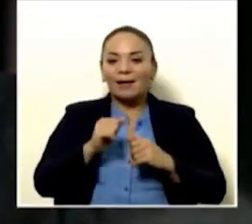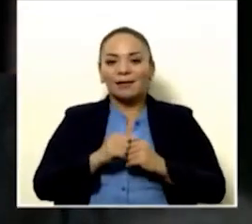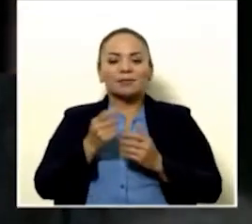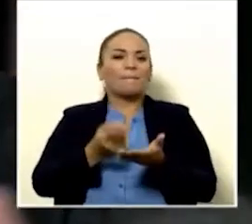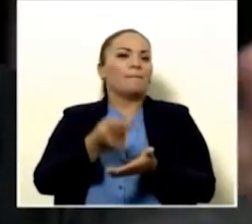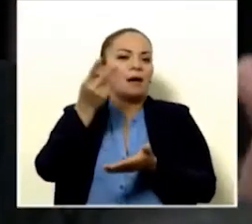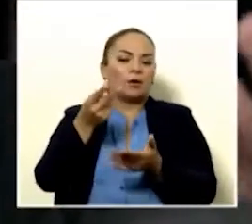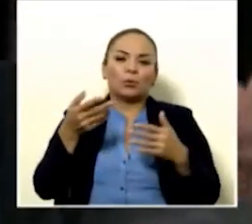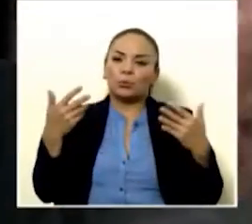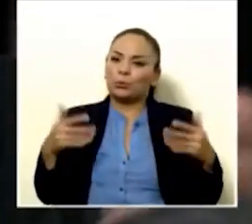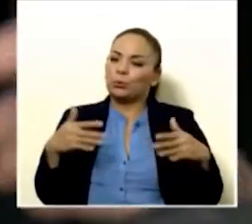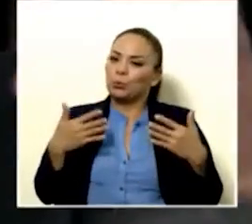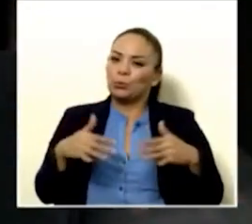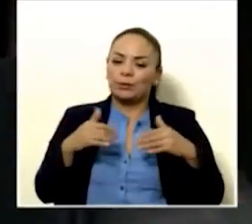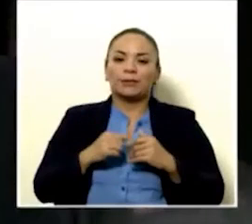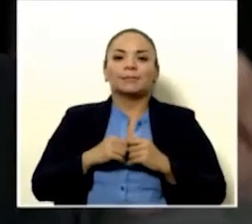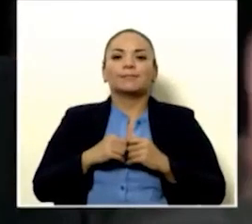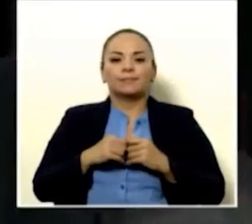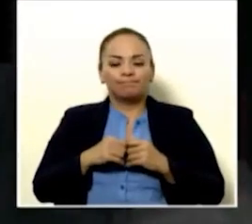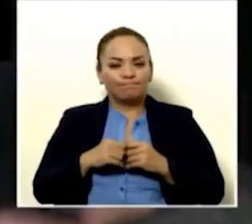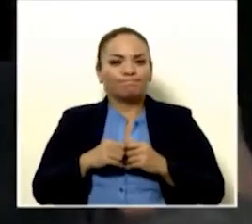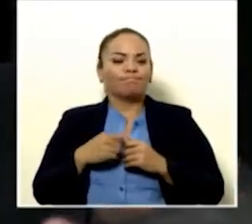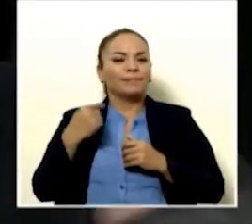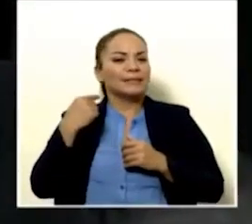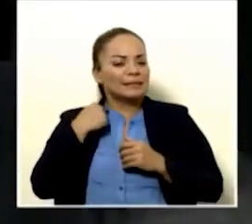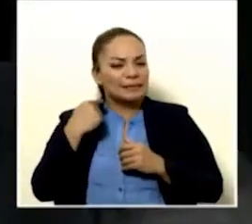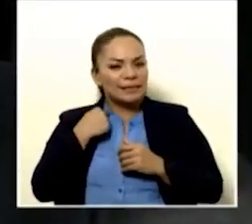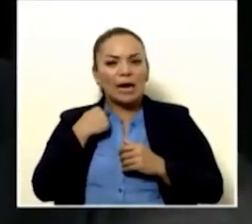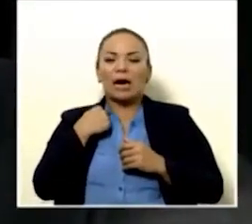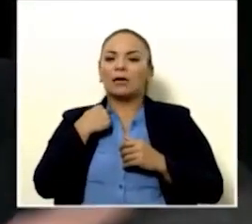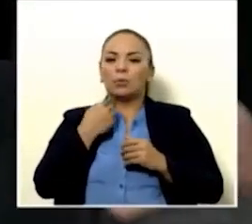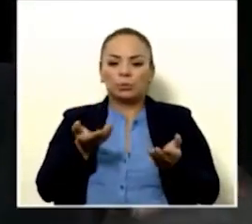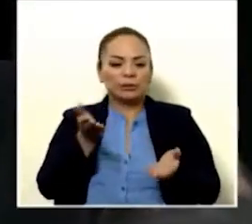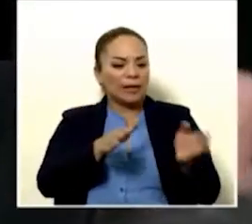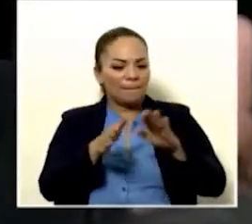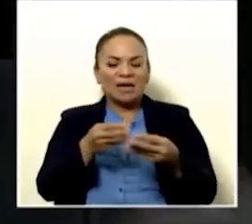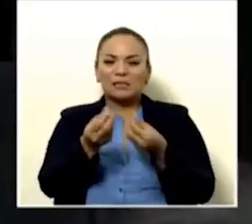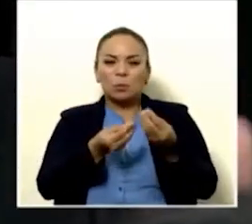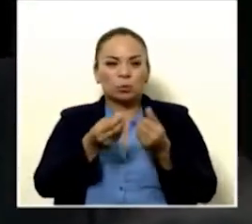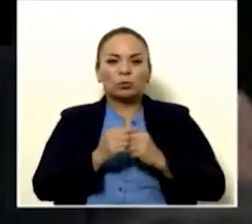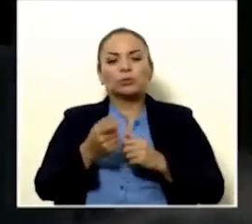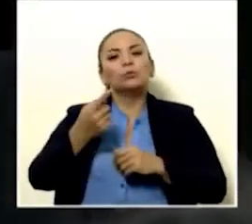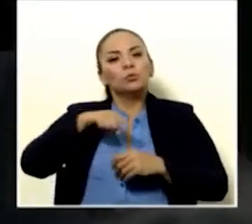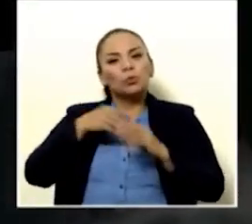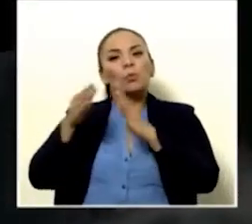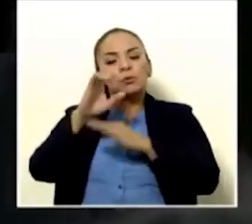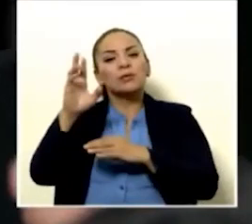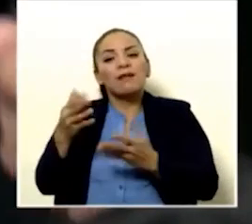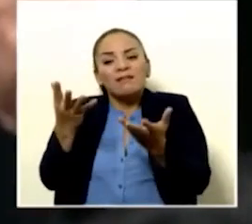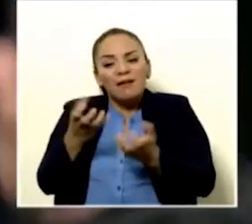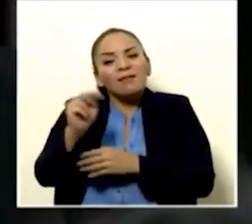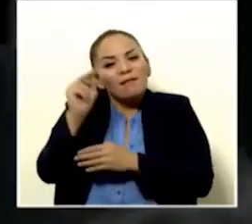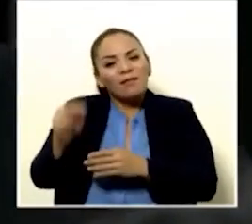un valor sumamente difícil, sumamente caro. Necesitamos, y la población de Costa Rica quiere una